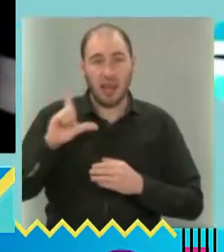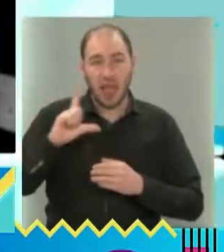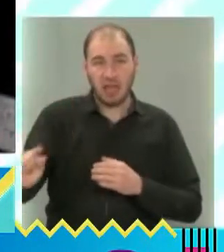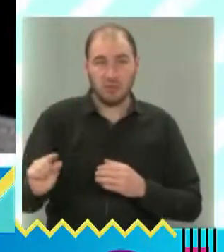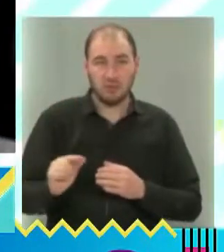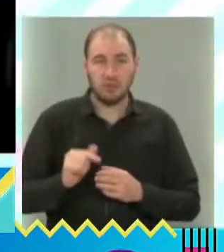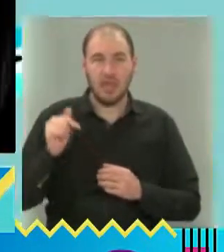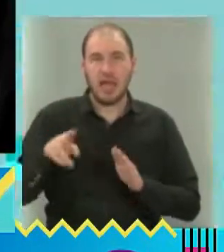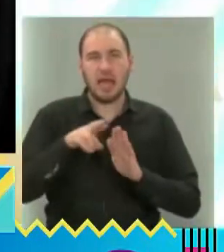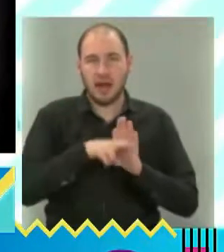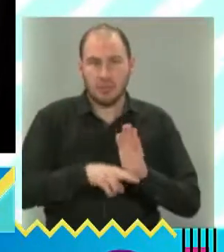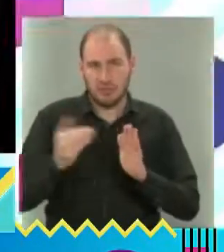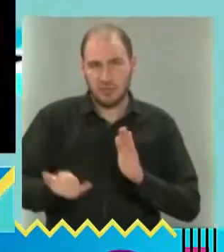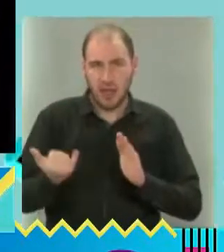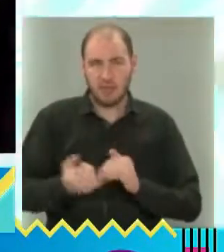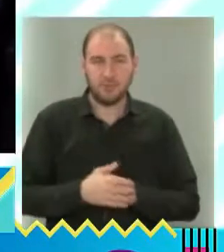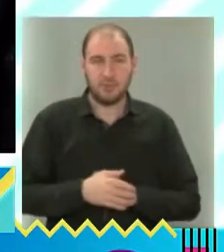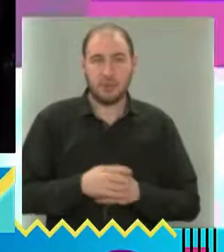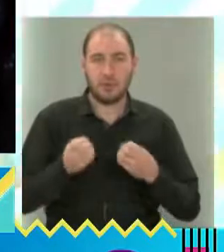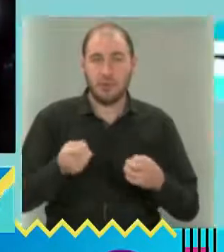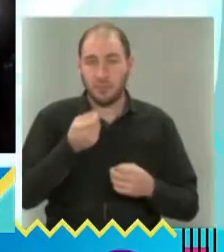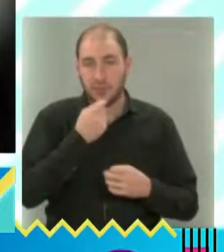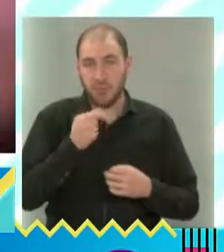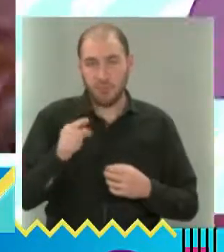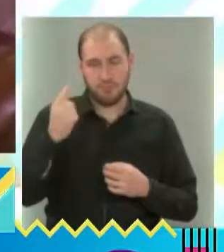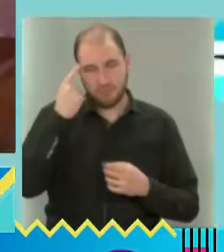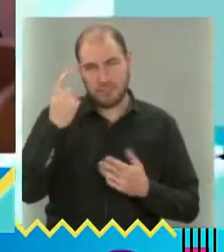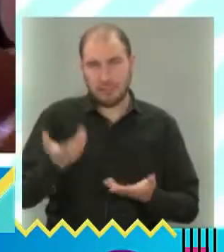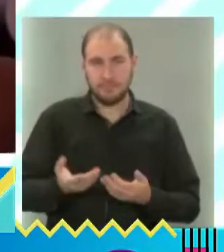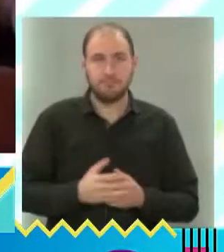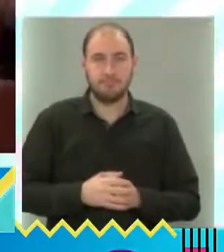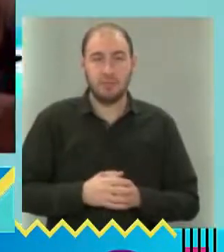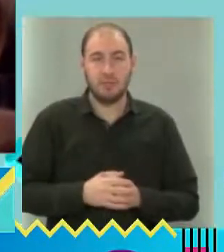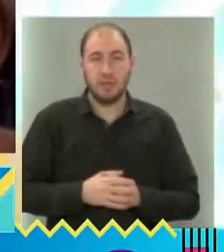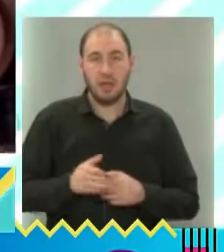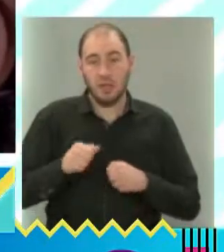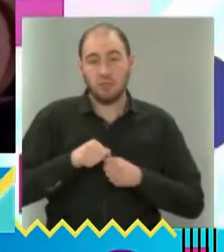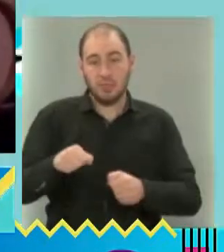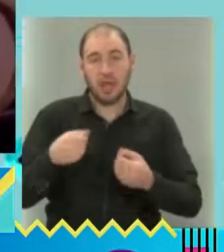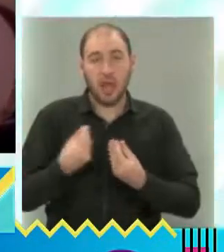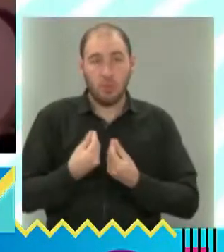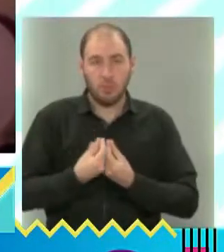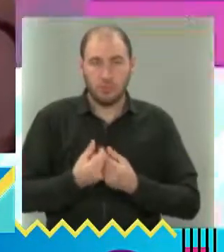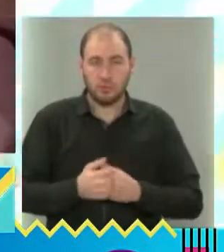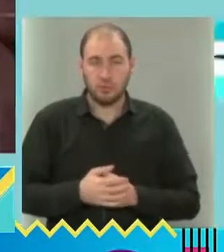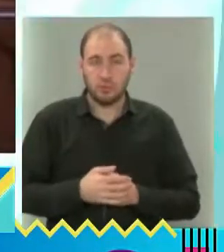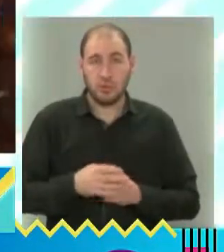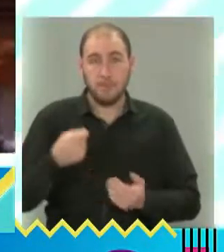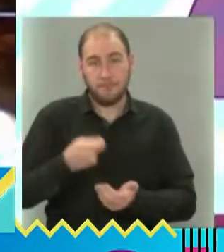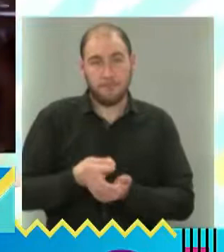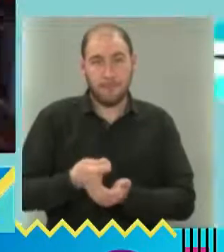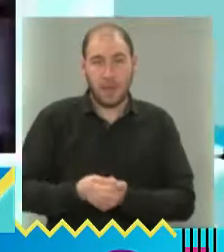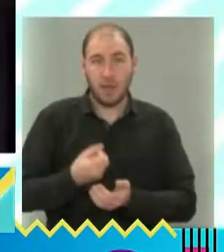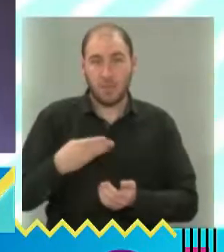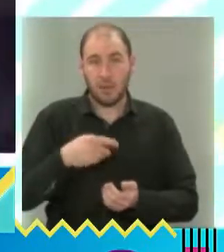O sea, hay una regulación, porque si no, para que vos te des una idea, muchas de estas cadenas comerciales cobran de contado,